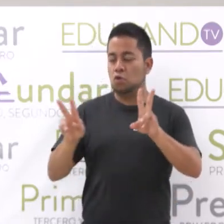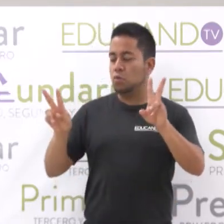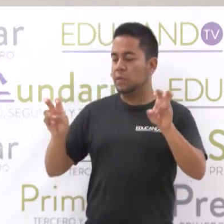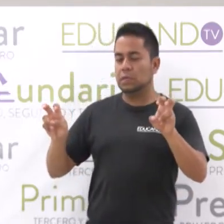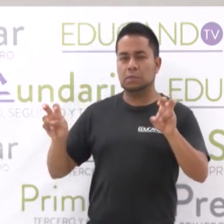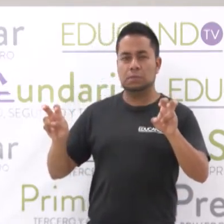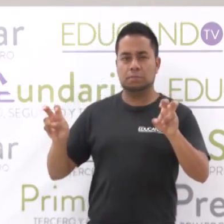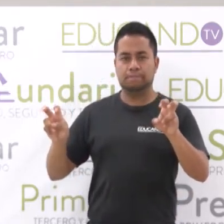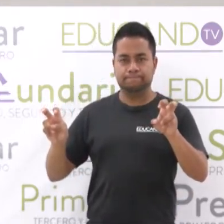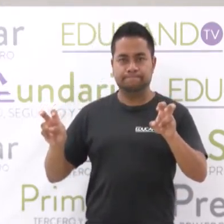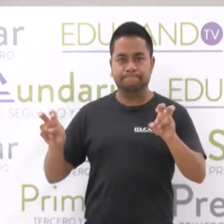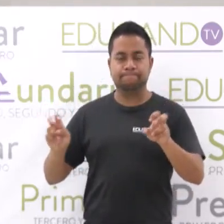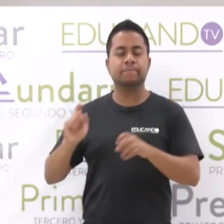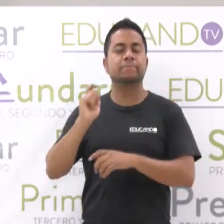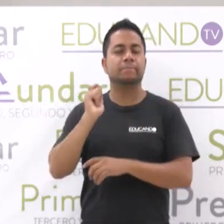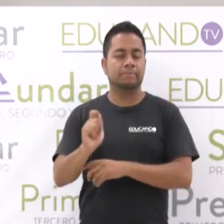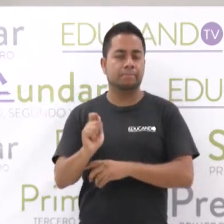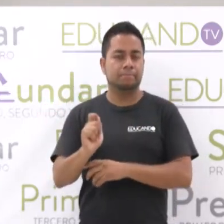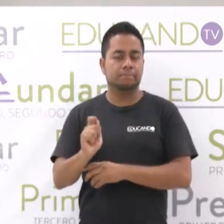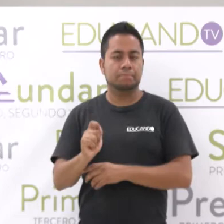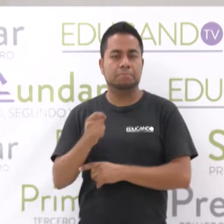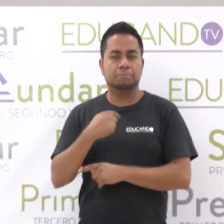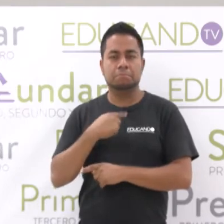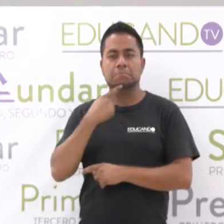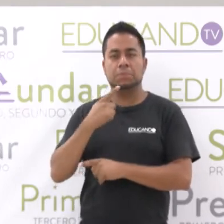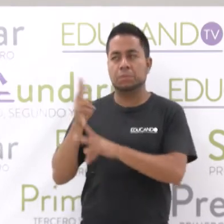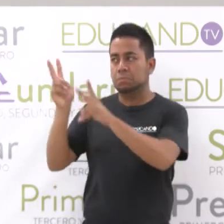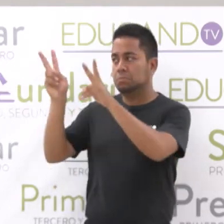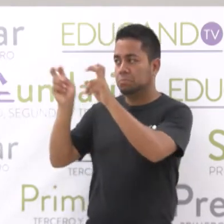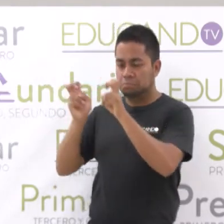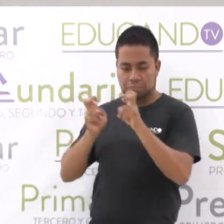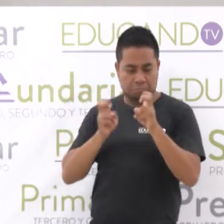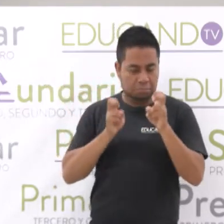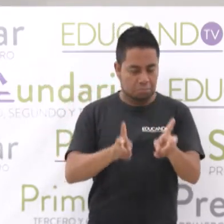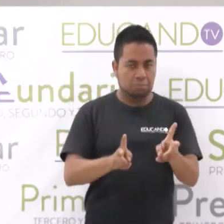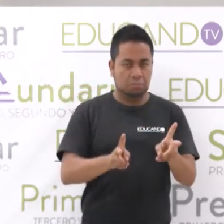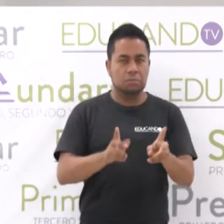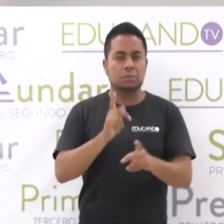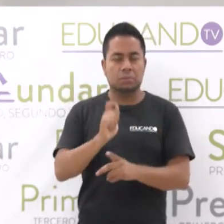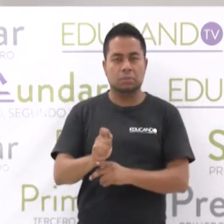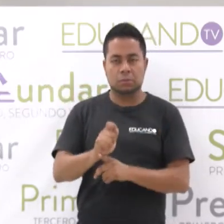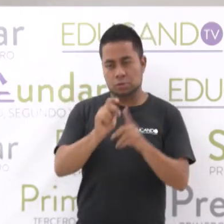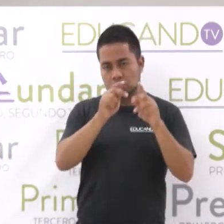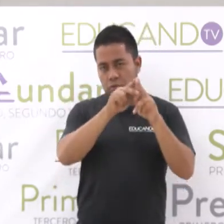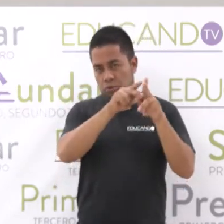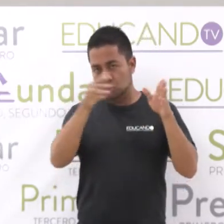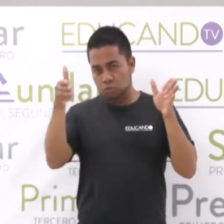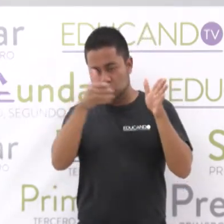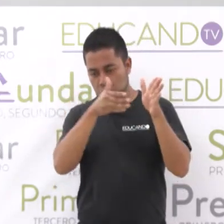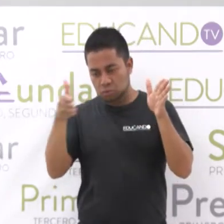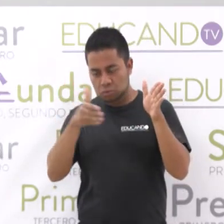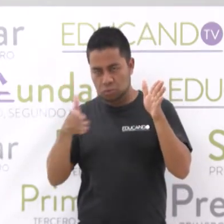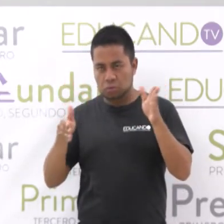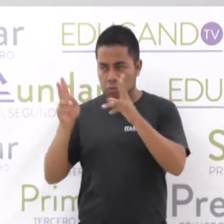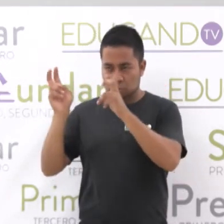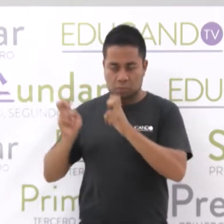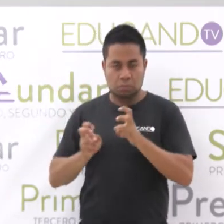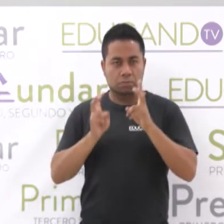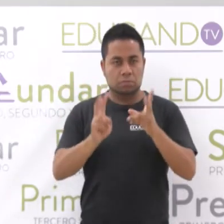comillas. Esto quiere decir que estoy citando todo esto.